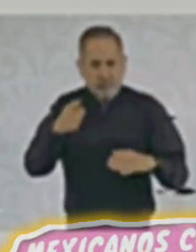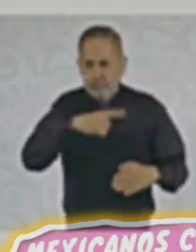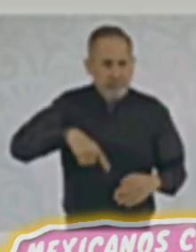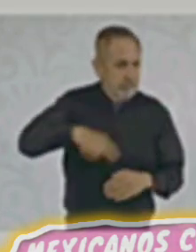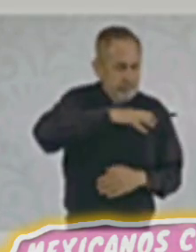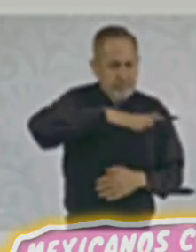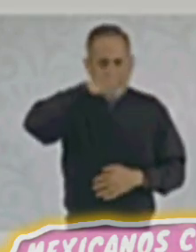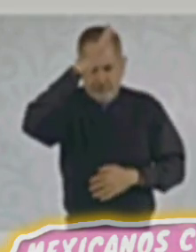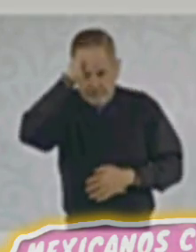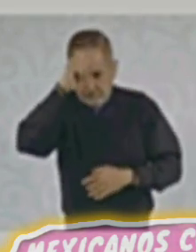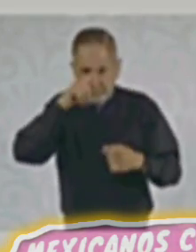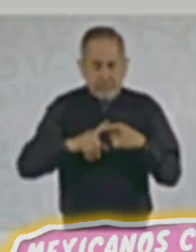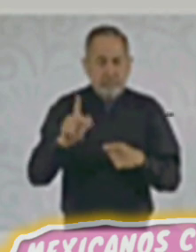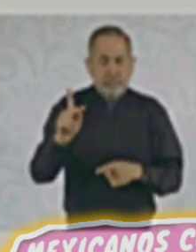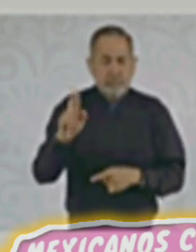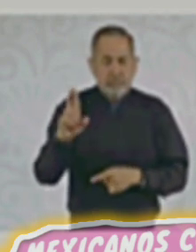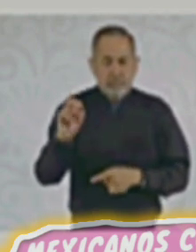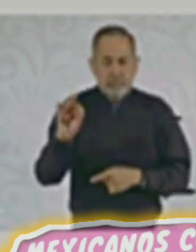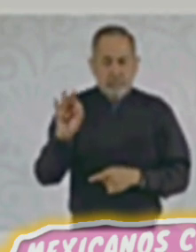la propia Profeco.